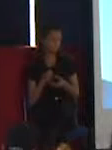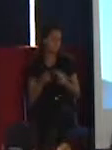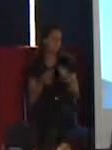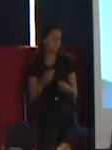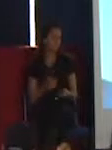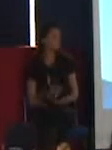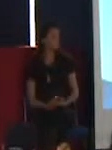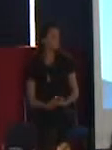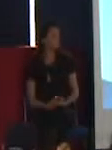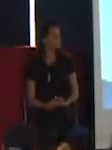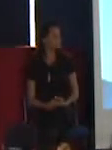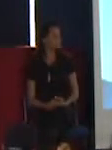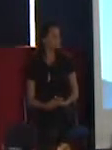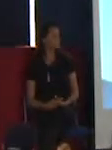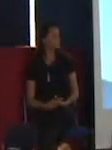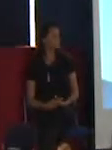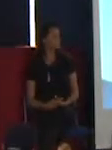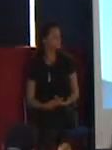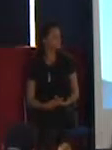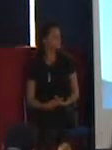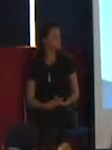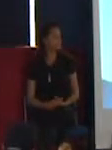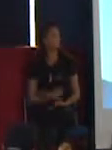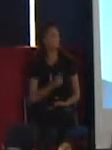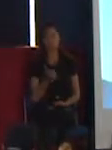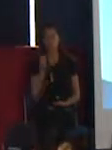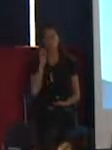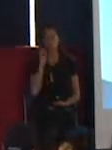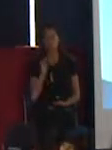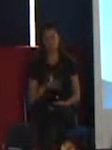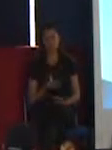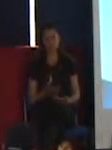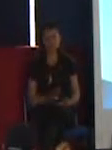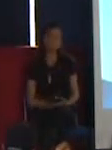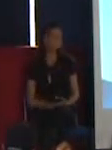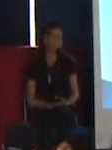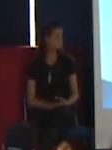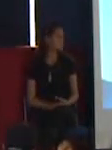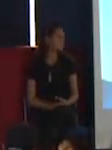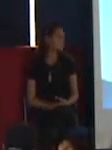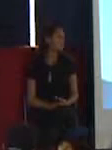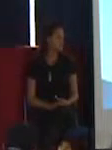da. ¿Qué otra parte miramos? La parte de